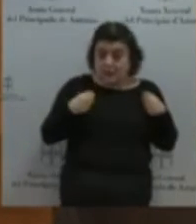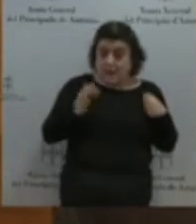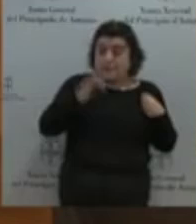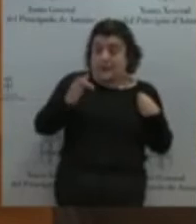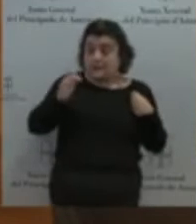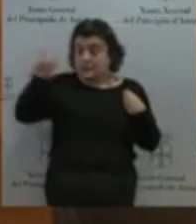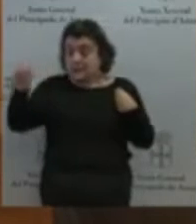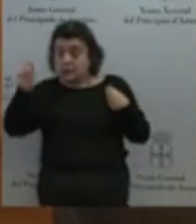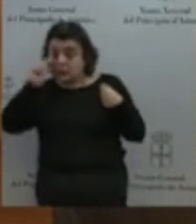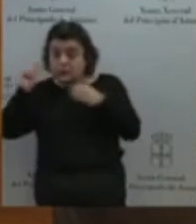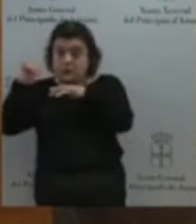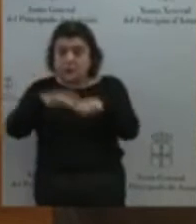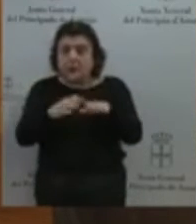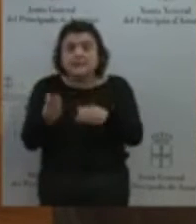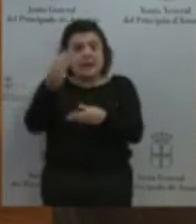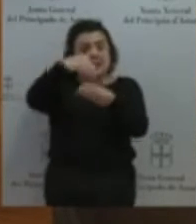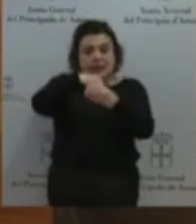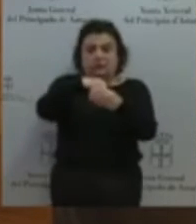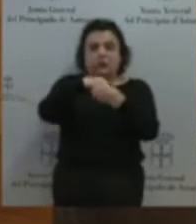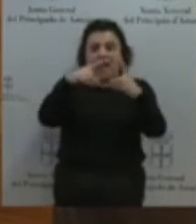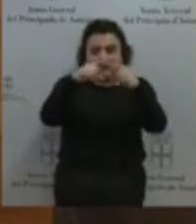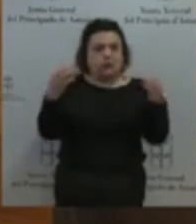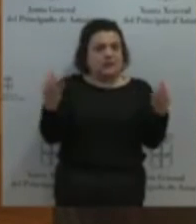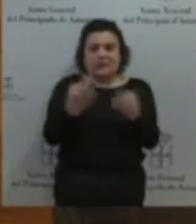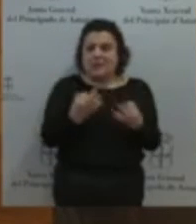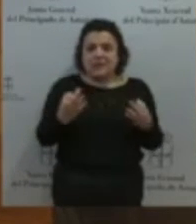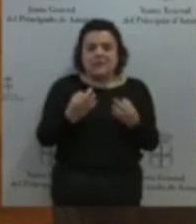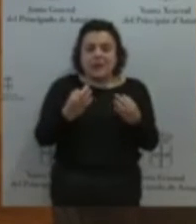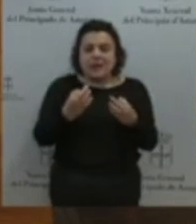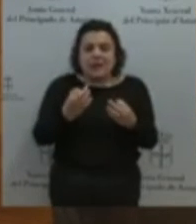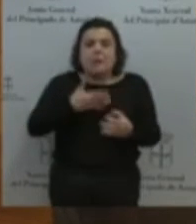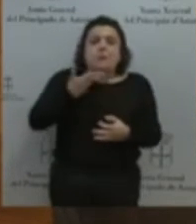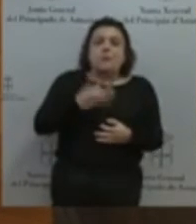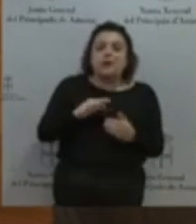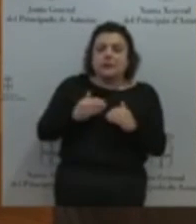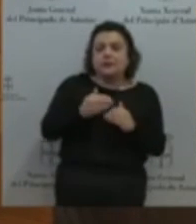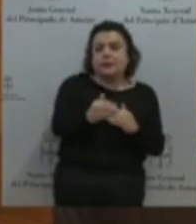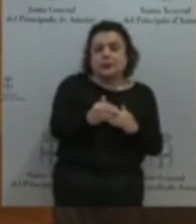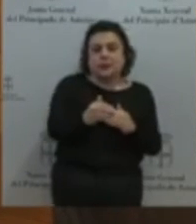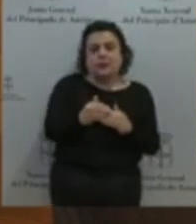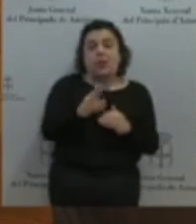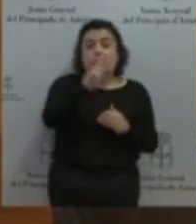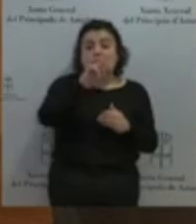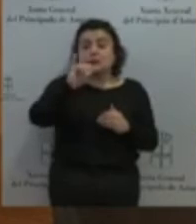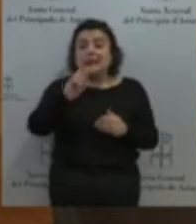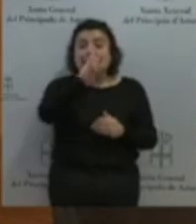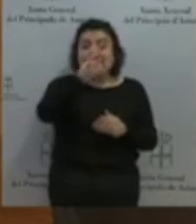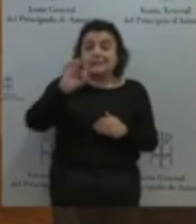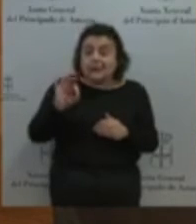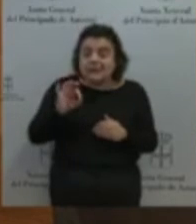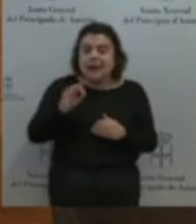en la posibilidad de que en el horizonte del 2030 podamos presumir de tener ciudades y ciertos territorios